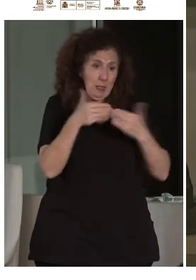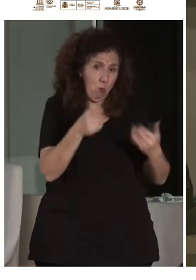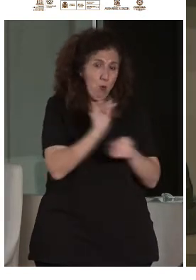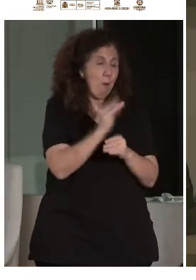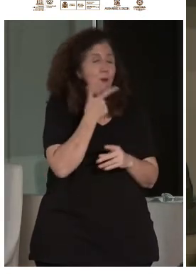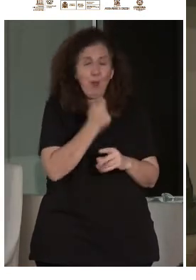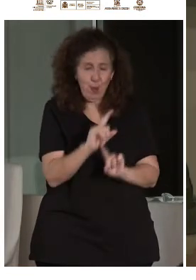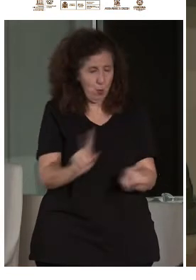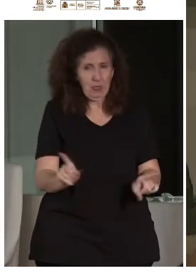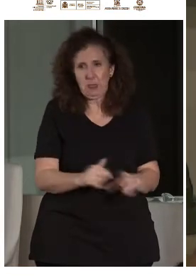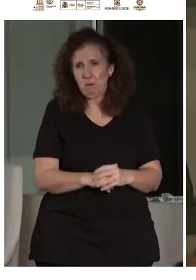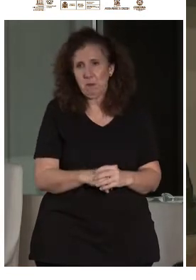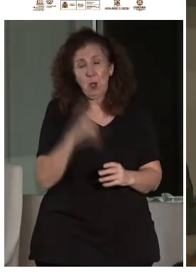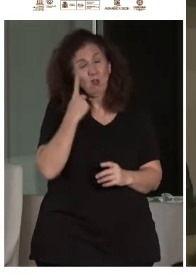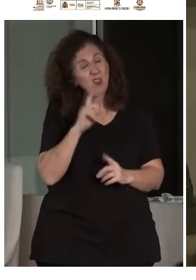fácil.